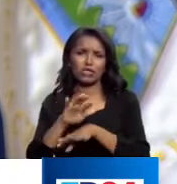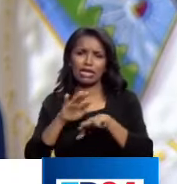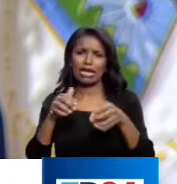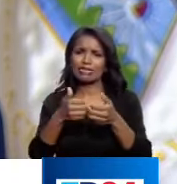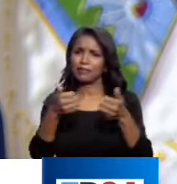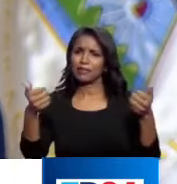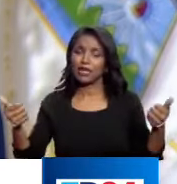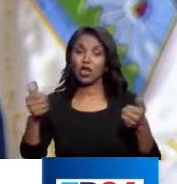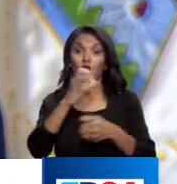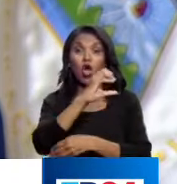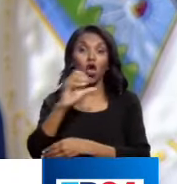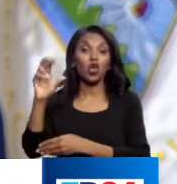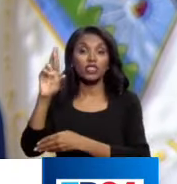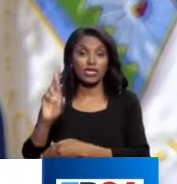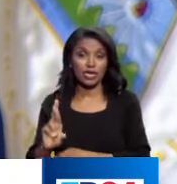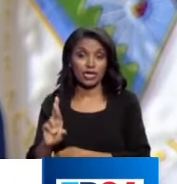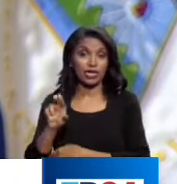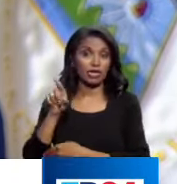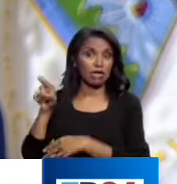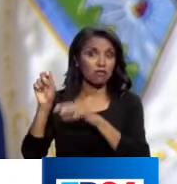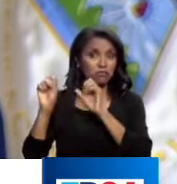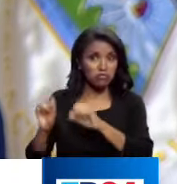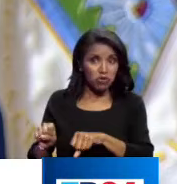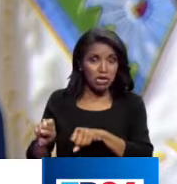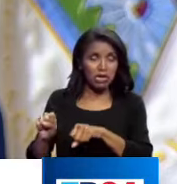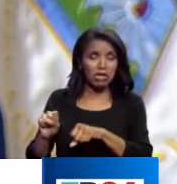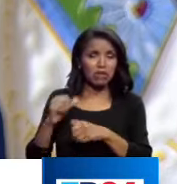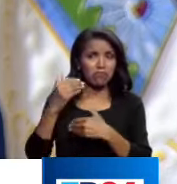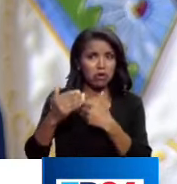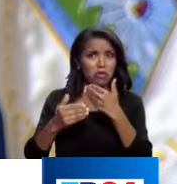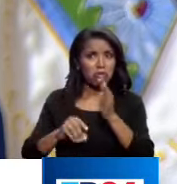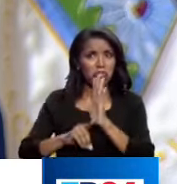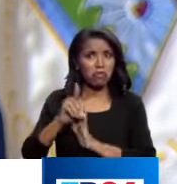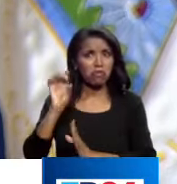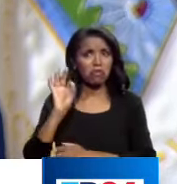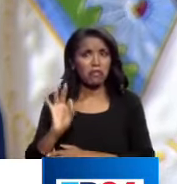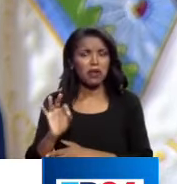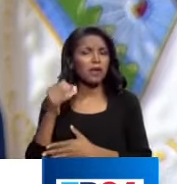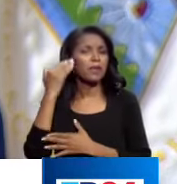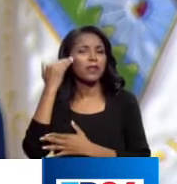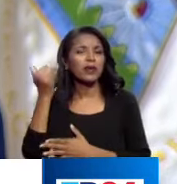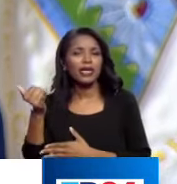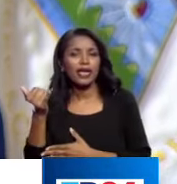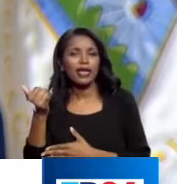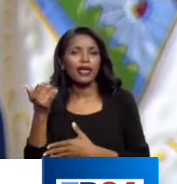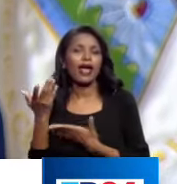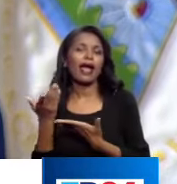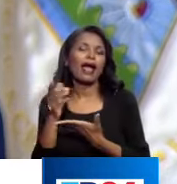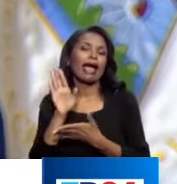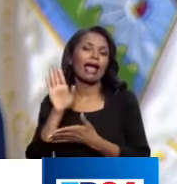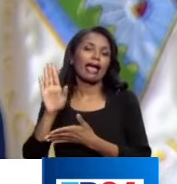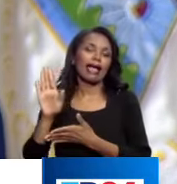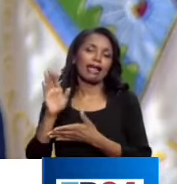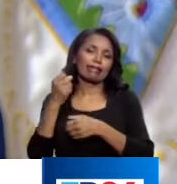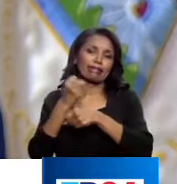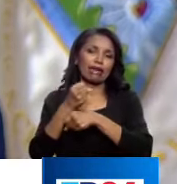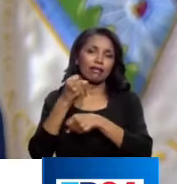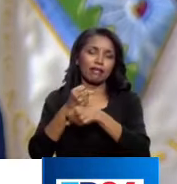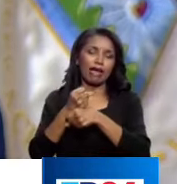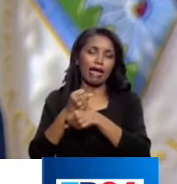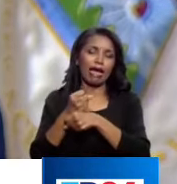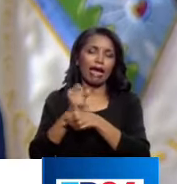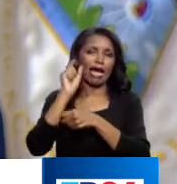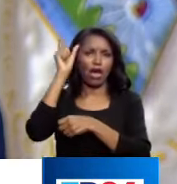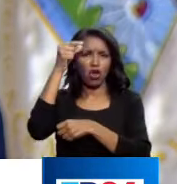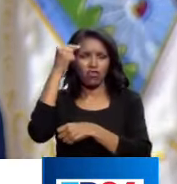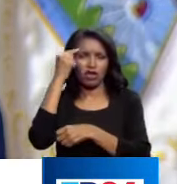Costa Rica logra lo que ha logrado y aporta a su Producto Interno Bruto teniendo la mitad o menos de la mitad de los funcionarios que tiene la